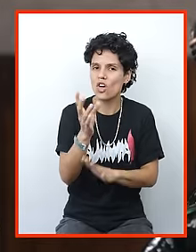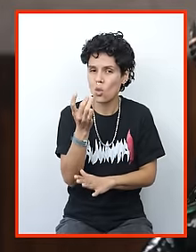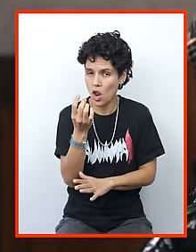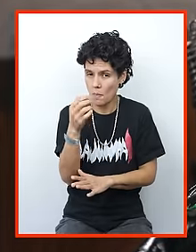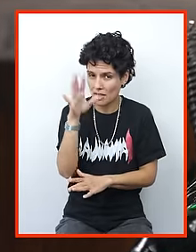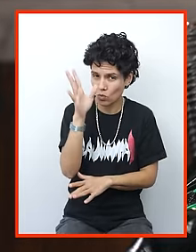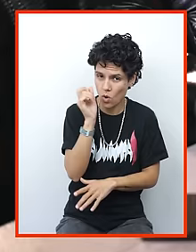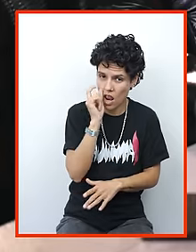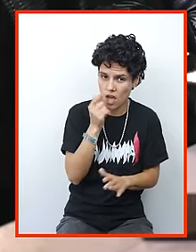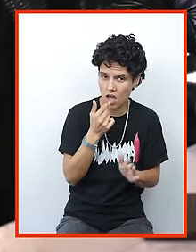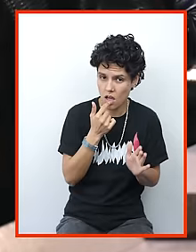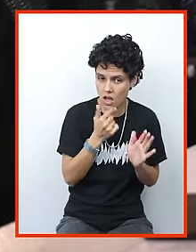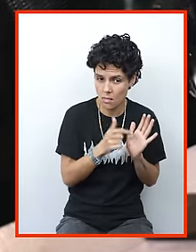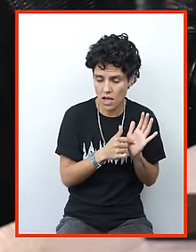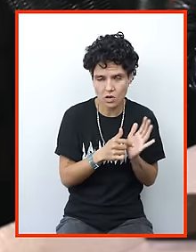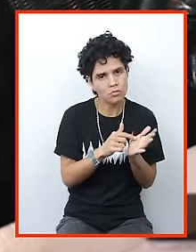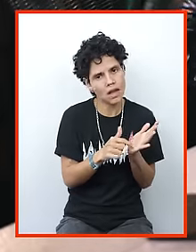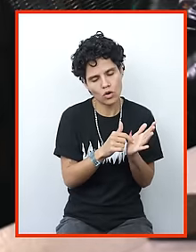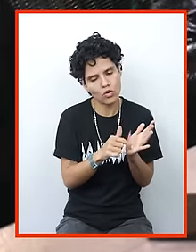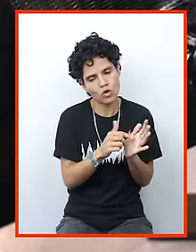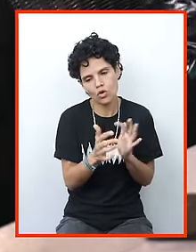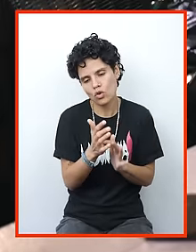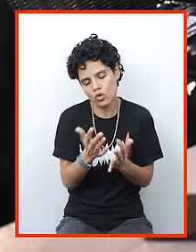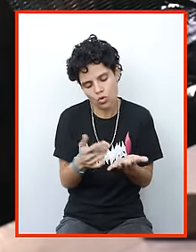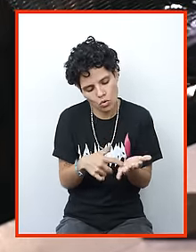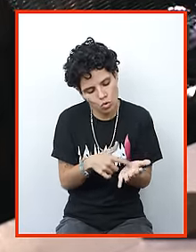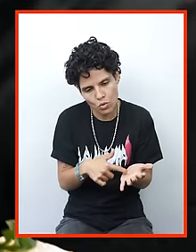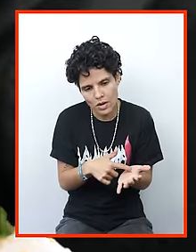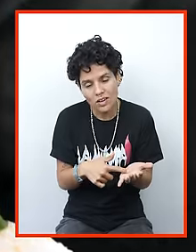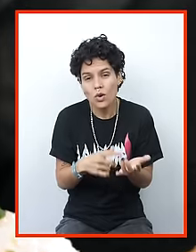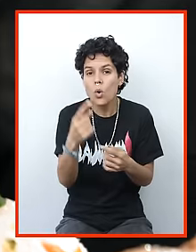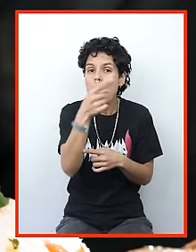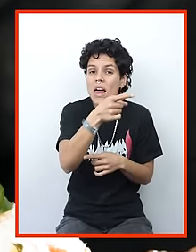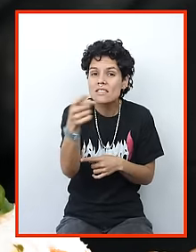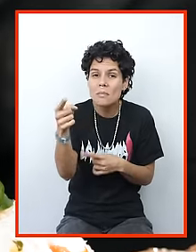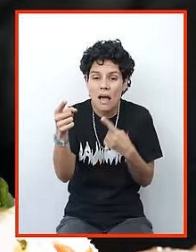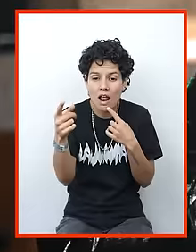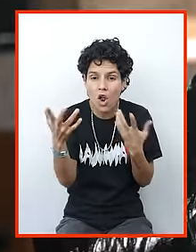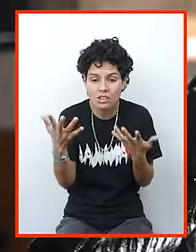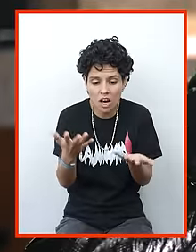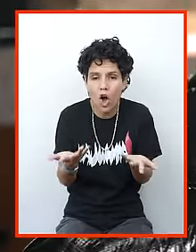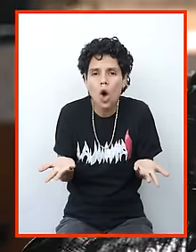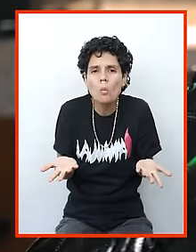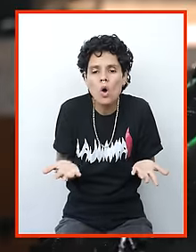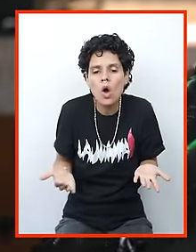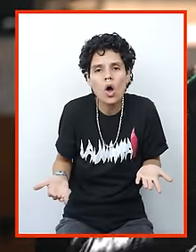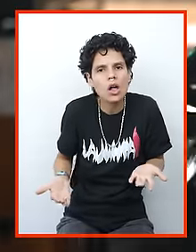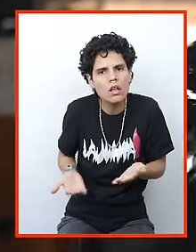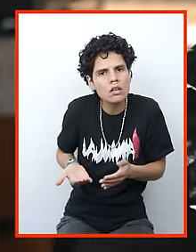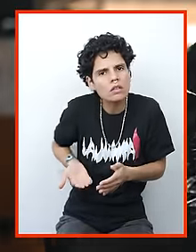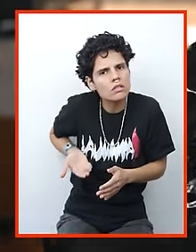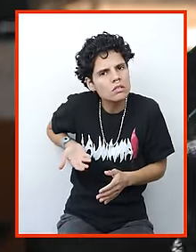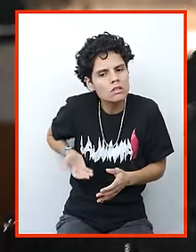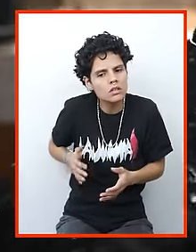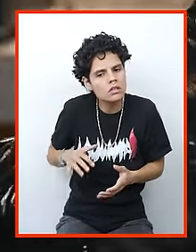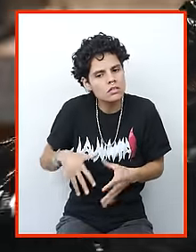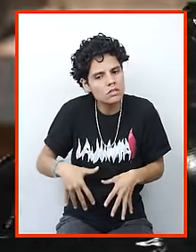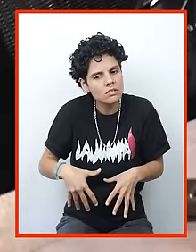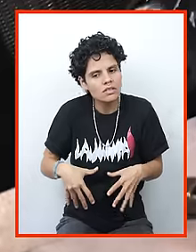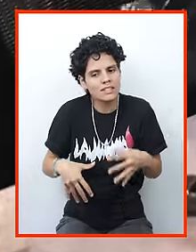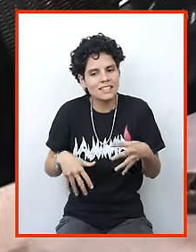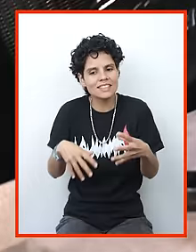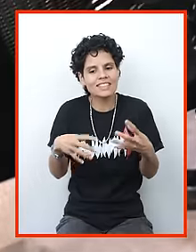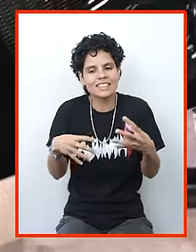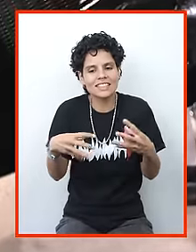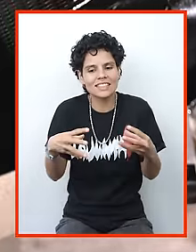mano. La mano, sí, yo sabía. Es que esta guada mucho. Mucha sensibilidad, por favor. Sí, y después tuviste una semana sin limpiar, sin